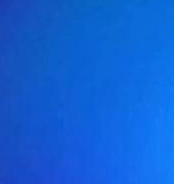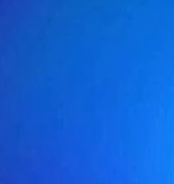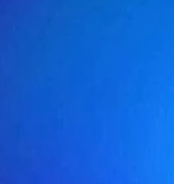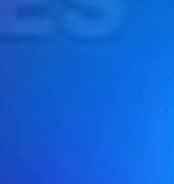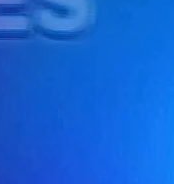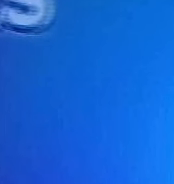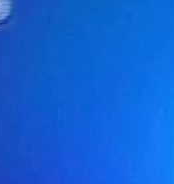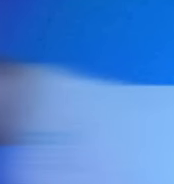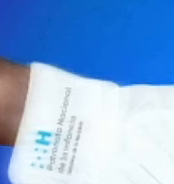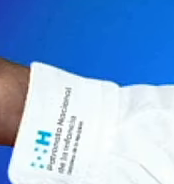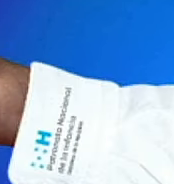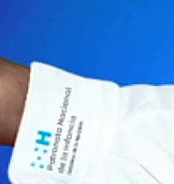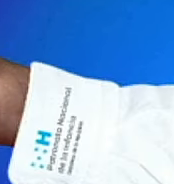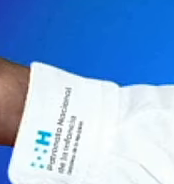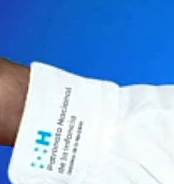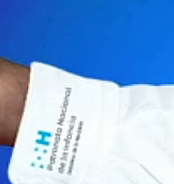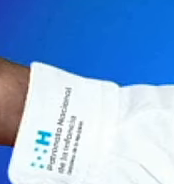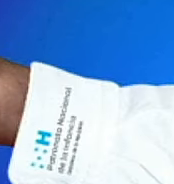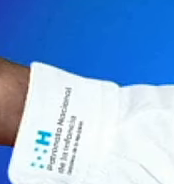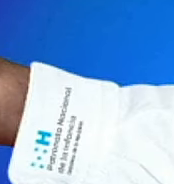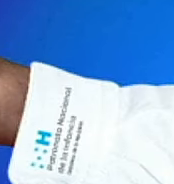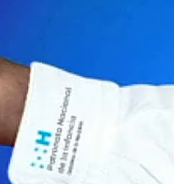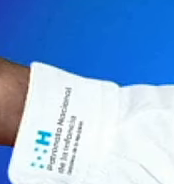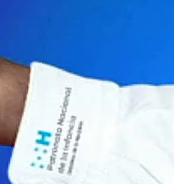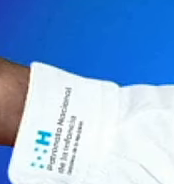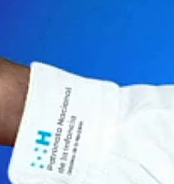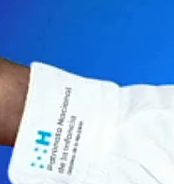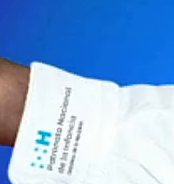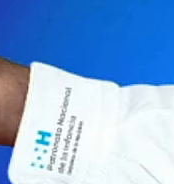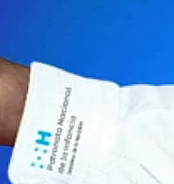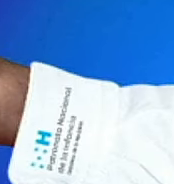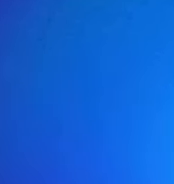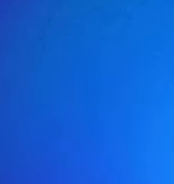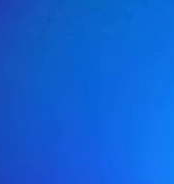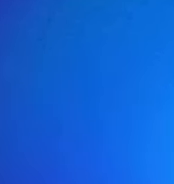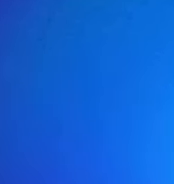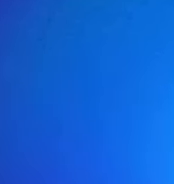gané la Loto. Nos vemos en el próximo sorteo Loto. ¡Loto!